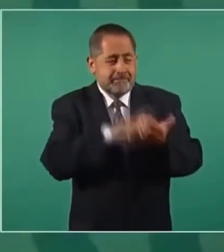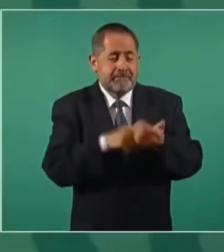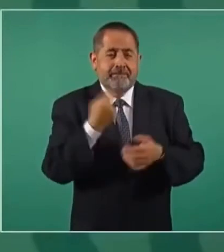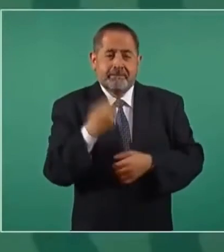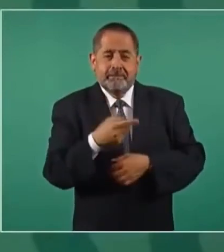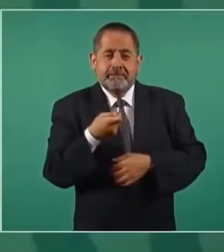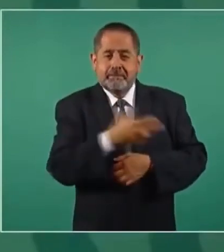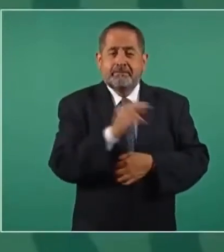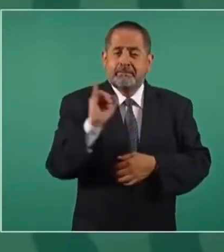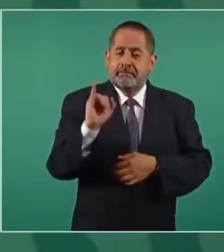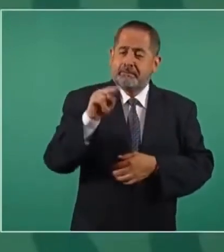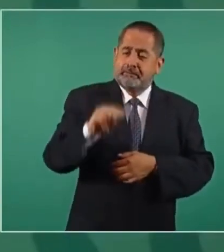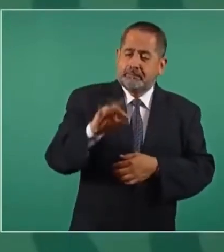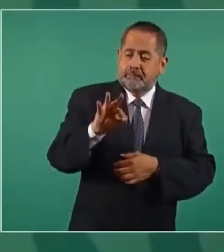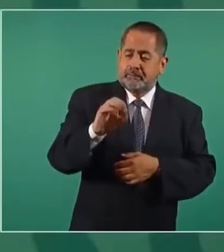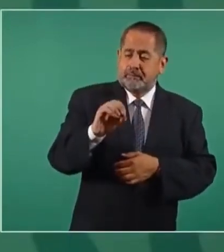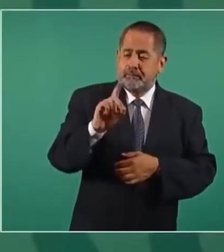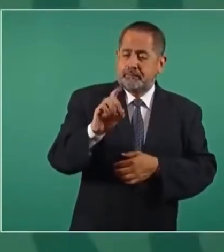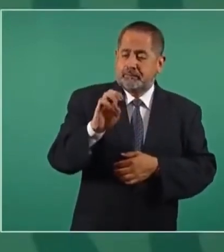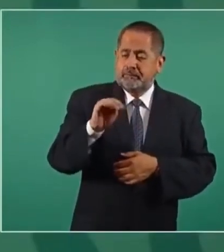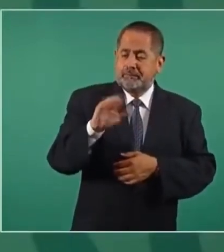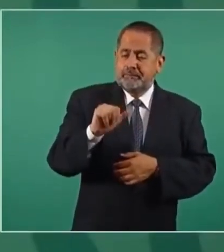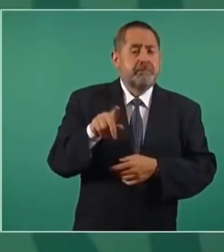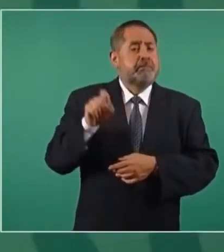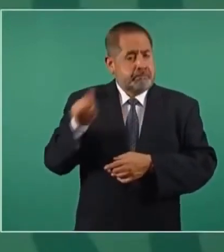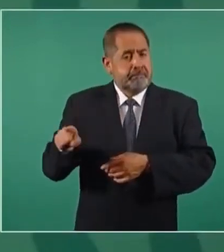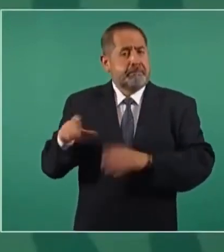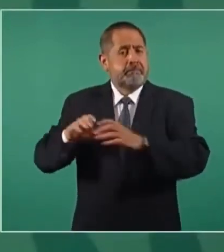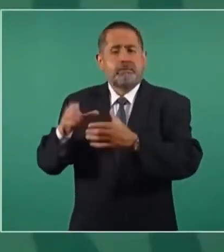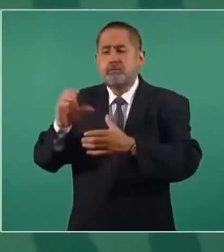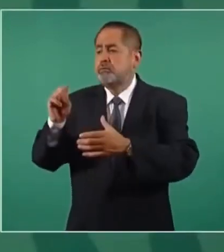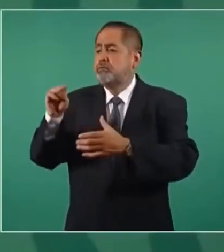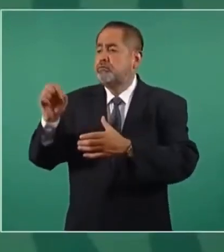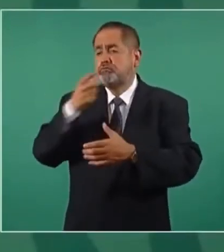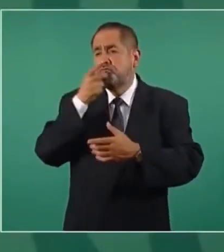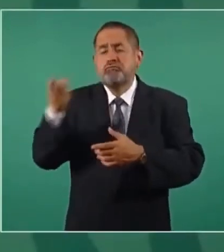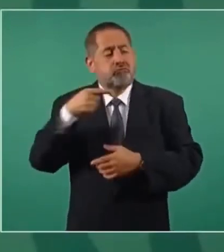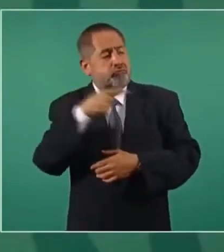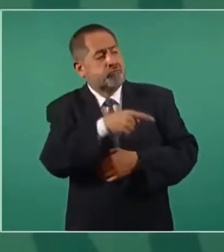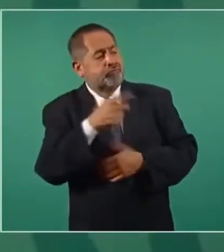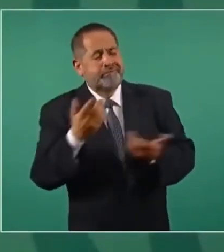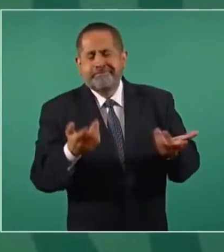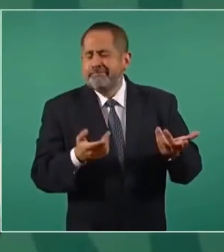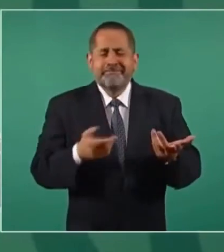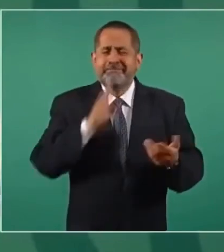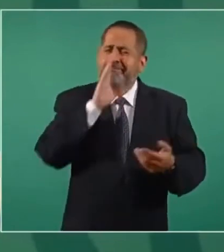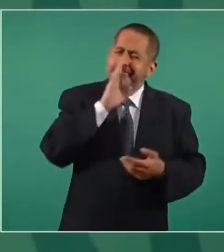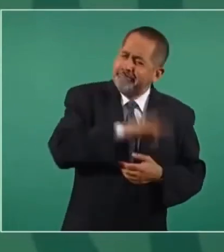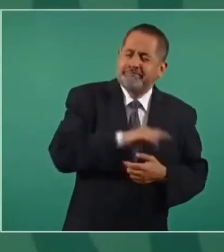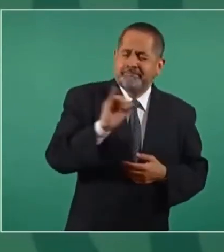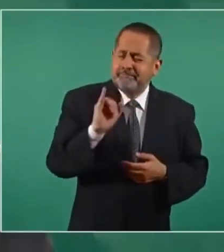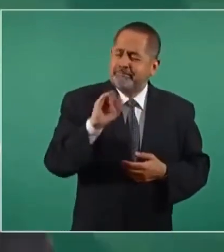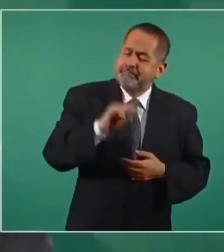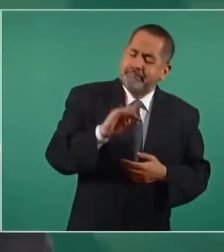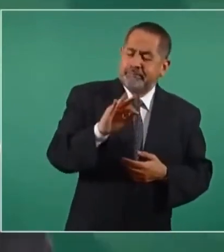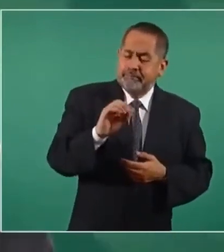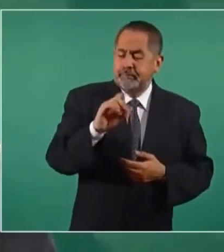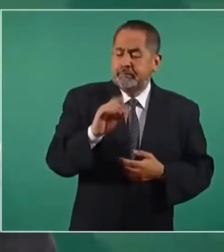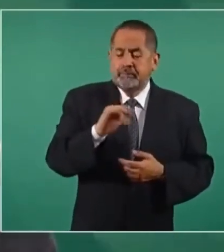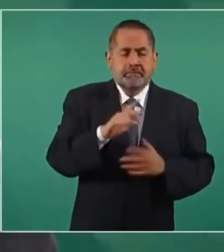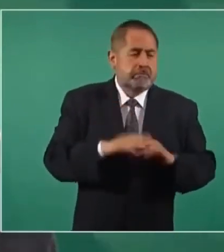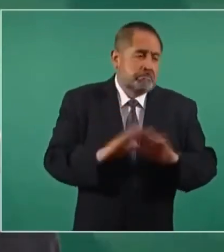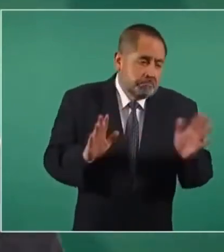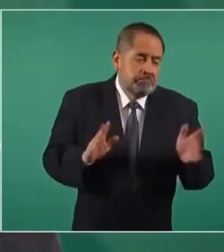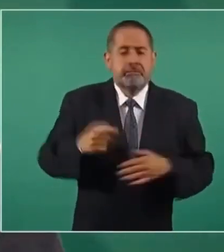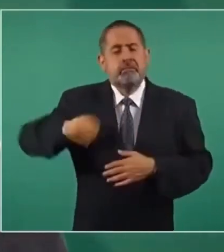propia Organización Mundial de la Salud lo reconoció explícitamente como un problema también para el manejo de la epidemia. Pero nosotros seguiremos dando toda la